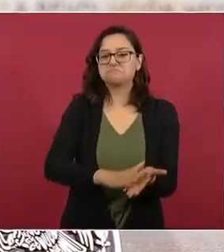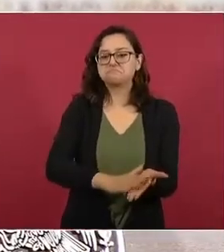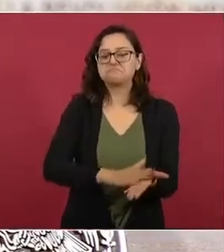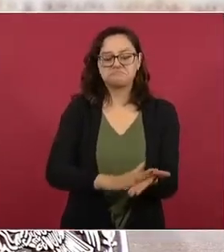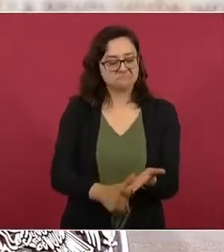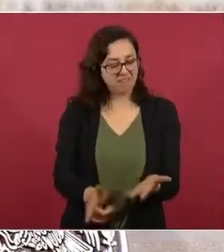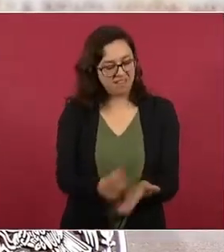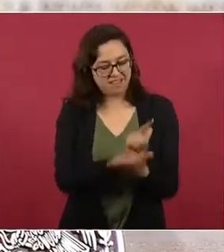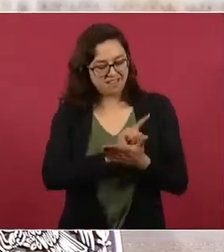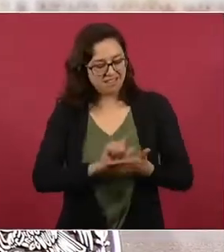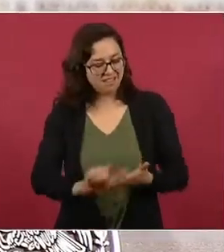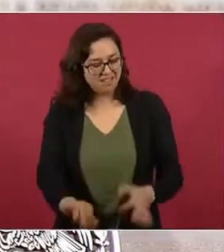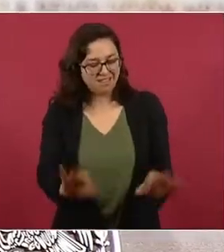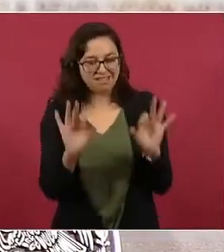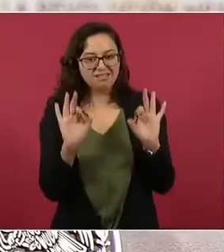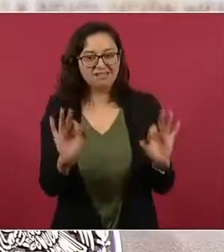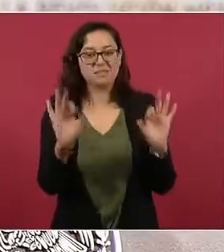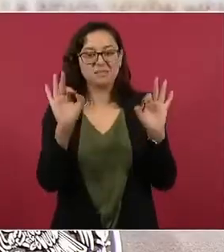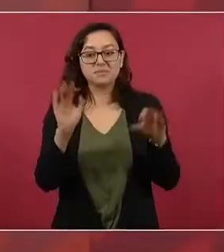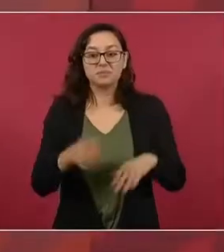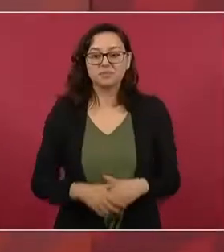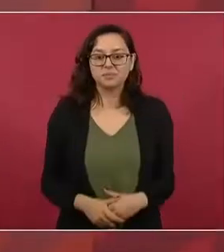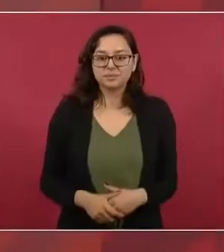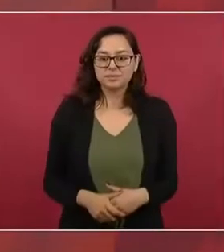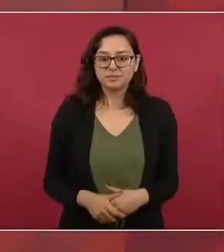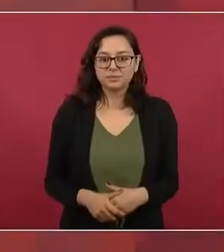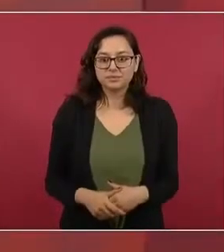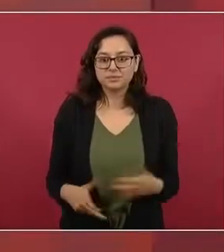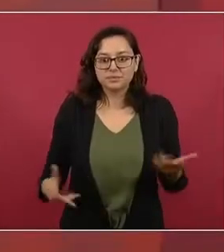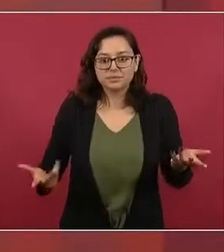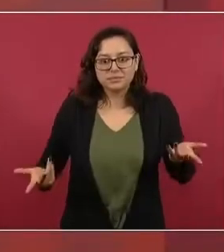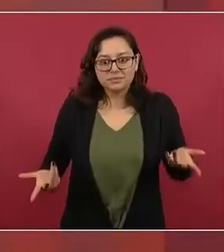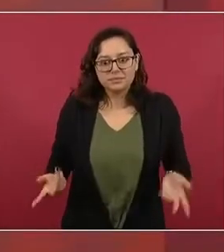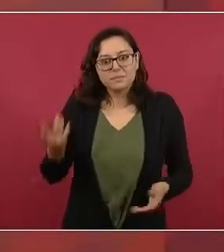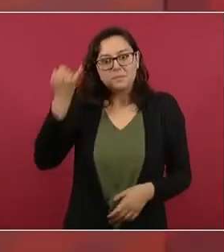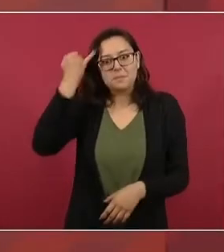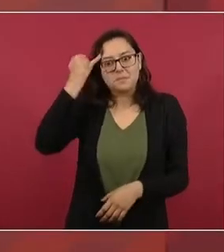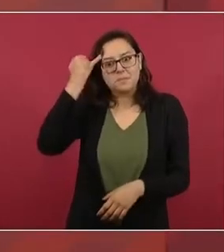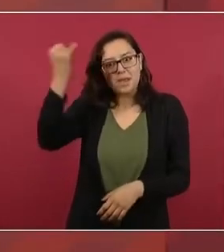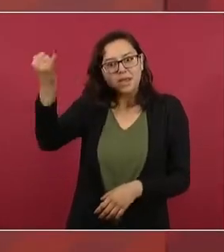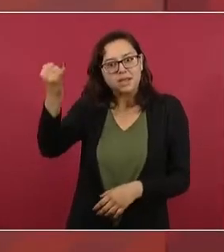para sacarle brillo. Imagínense